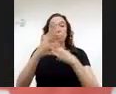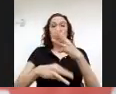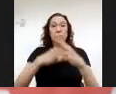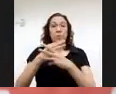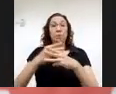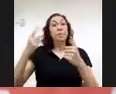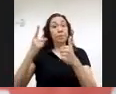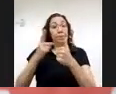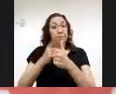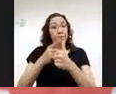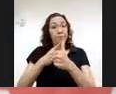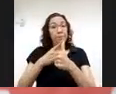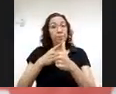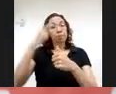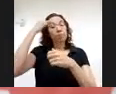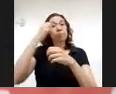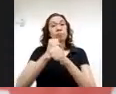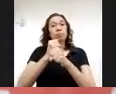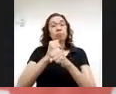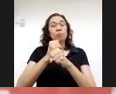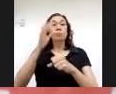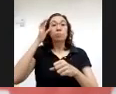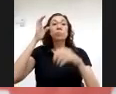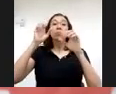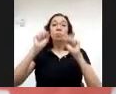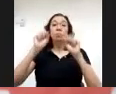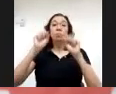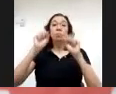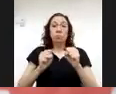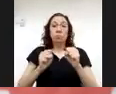Primero, se confió en que China podía controlarlo,